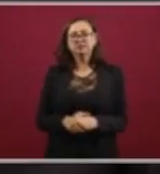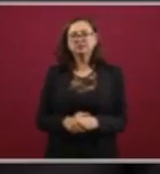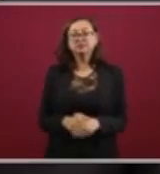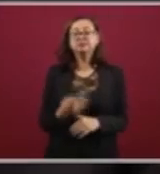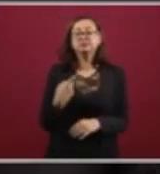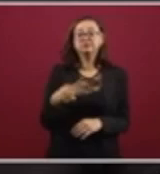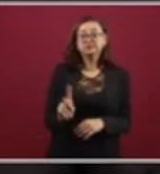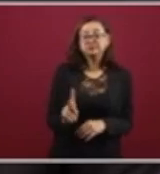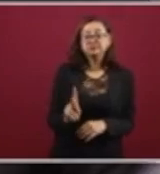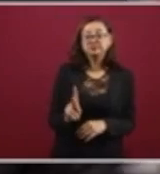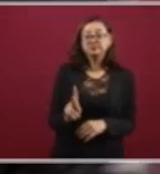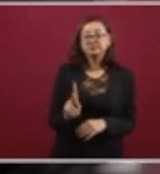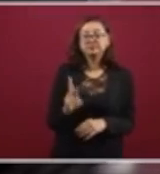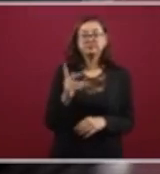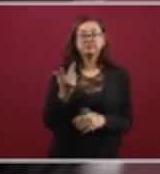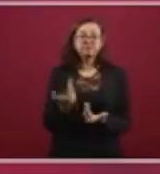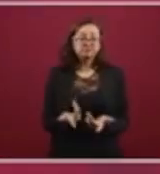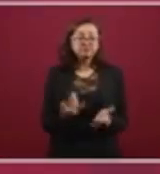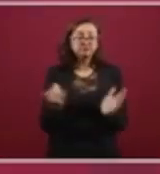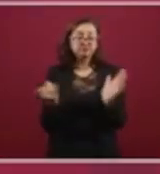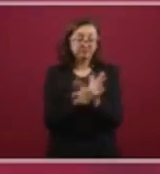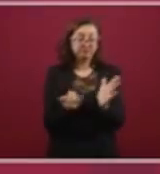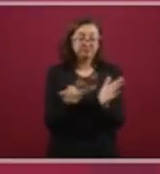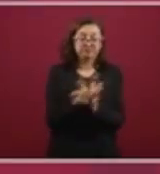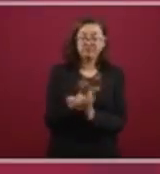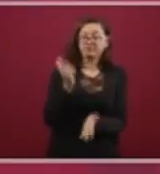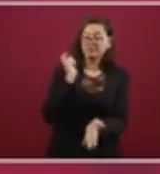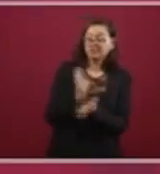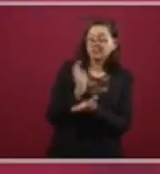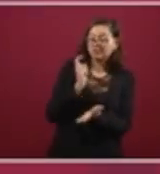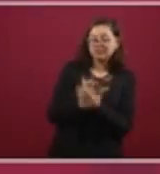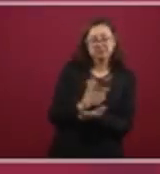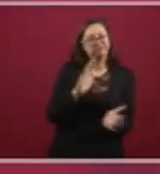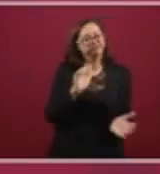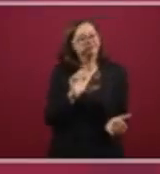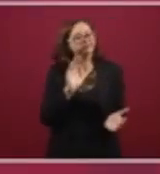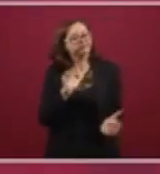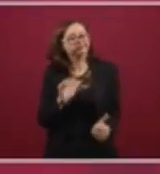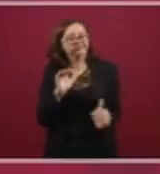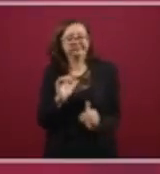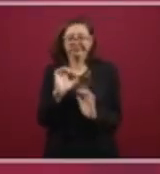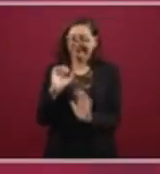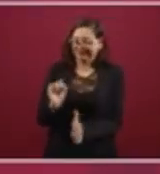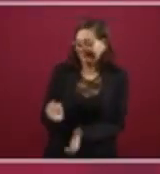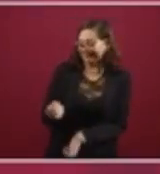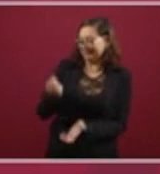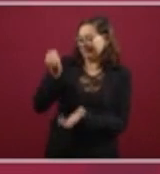Pero ese dinero que tiene que llegar a las comunidades